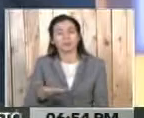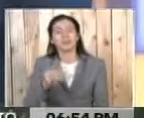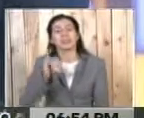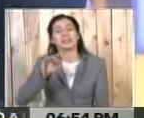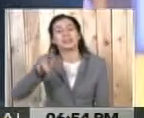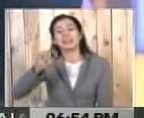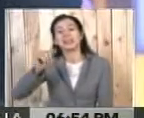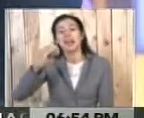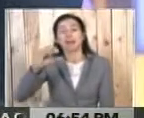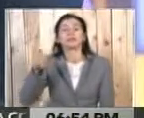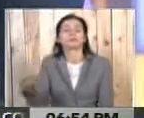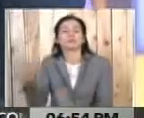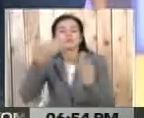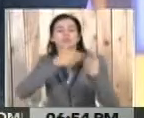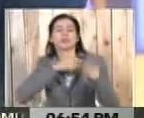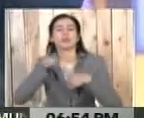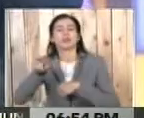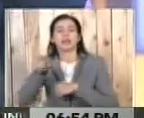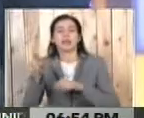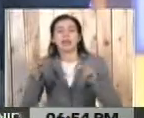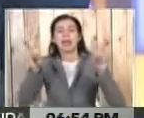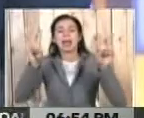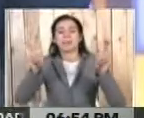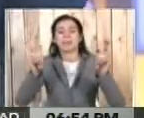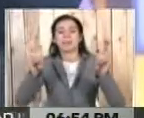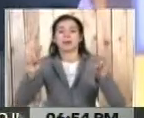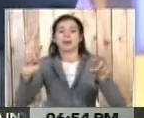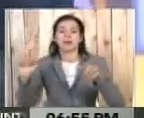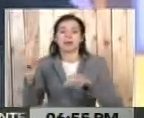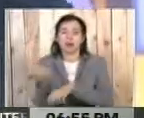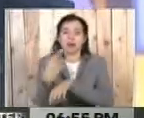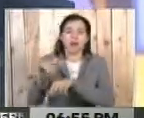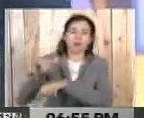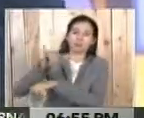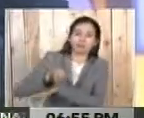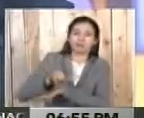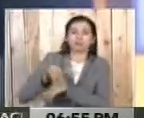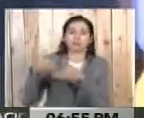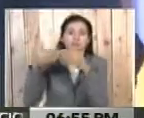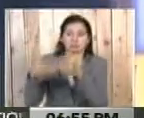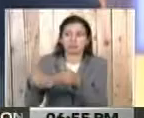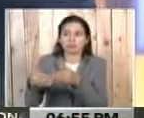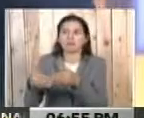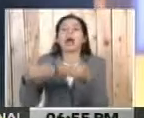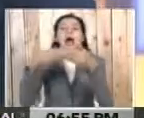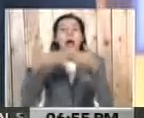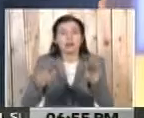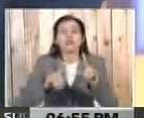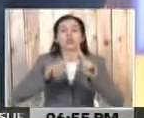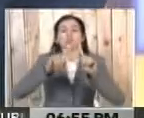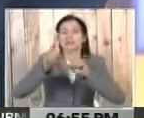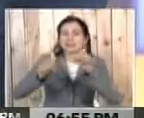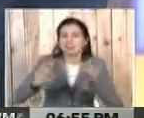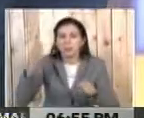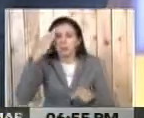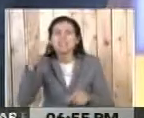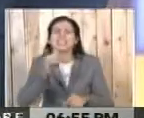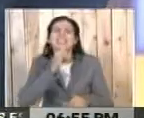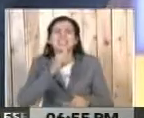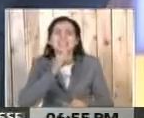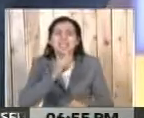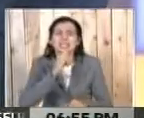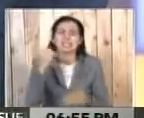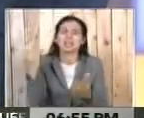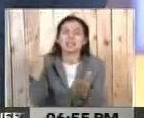es la Autoridad en Materia Aeronáutica, está abierto el censo, que es muy importante que se haga, para saber quiénes tienen un dron. ¿Cuál es el registro? Un dron no es un